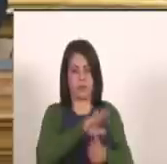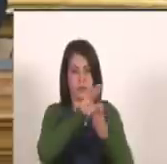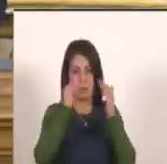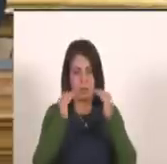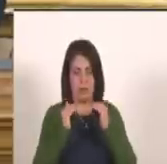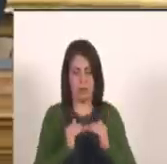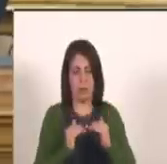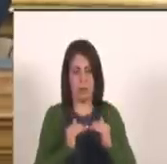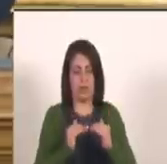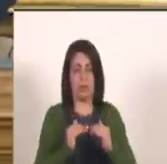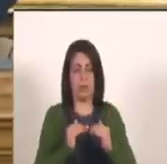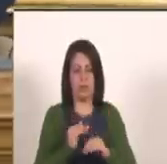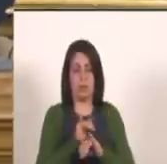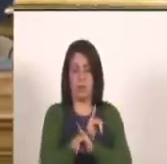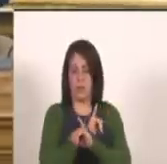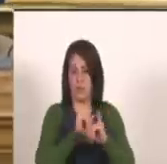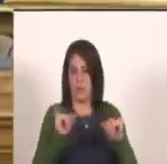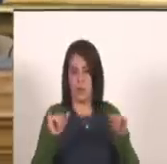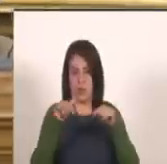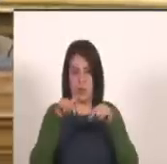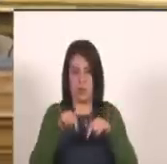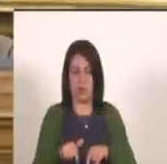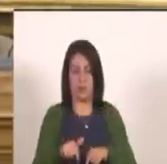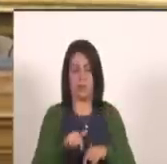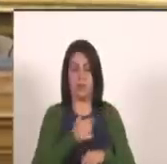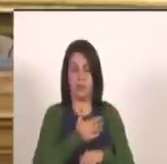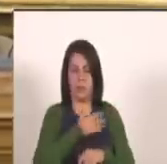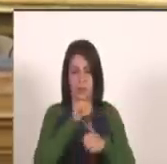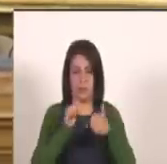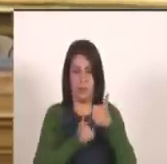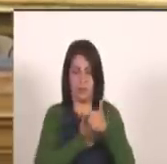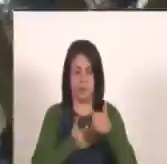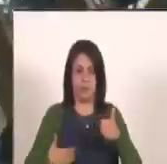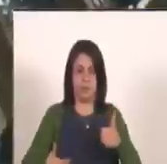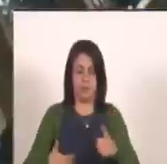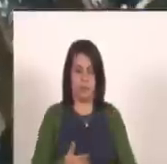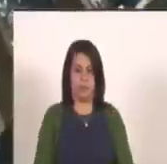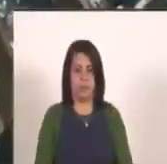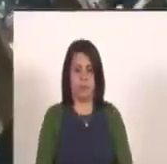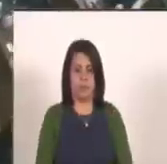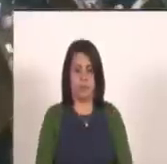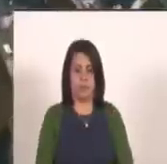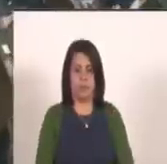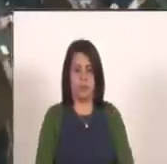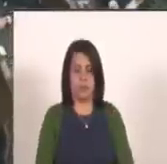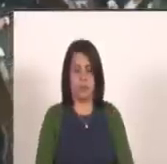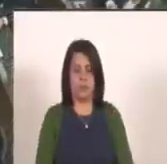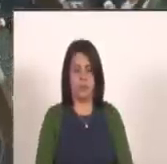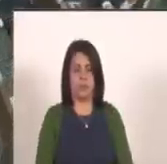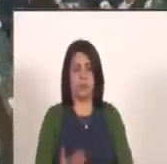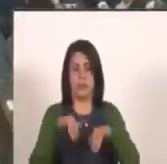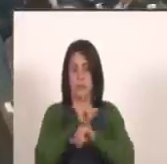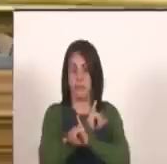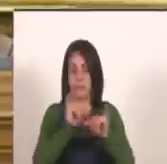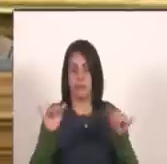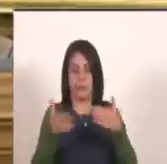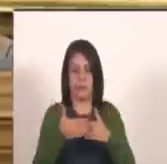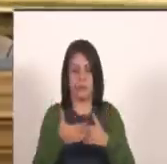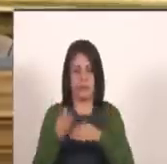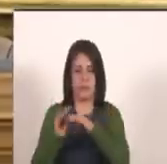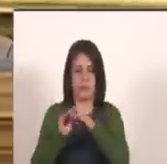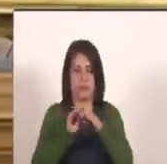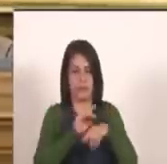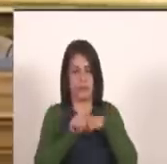Siguiente punto, ciudadana secretaria. Agotada la materia, ciudadano primer vicepresidente. Se levanta la sesión y